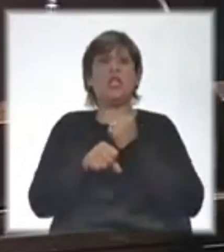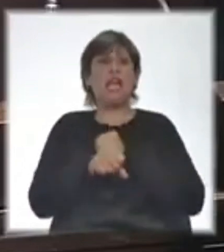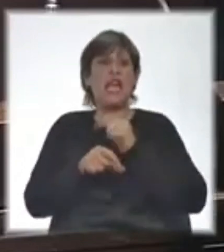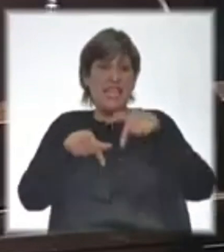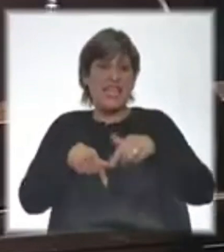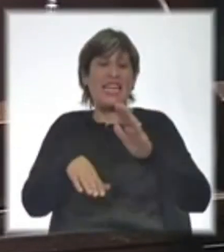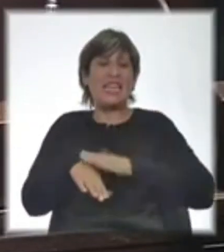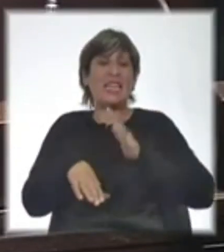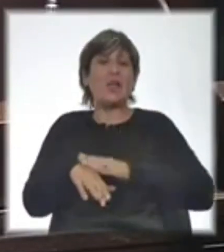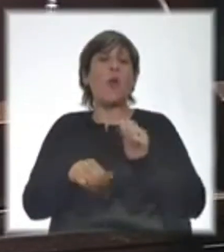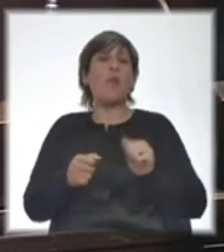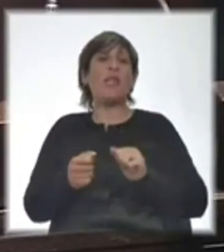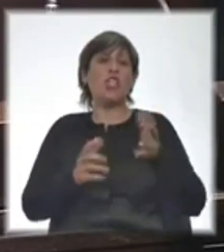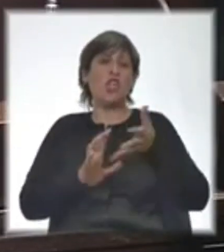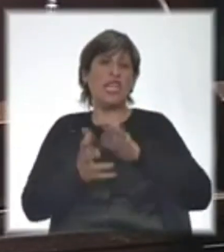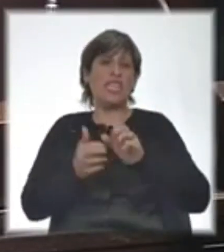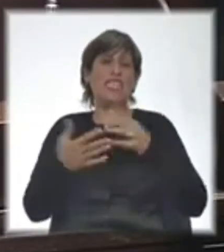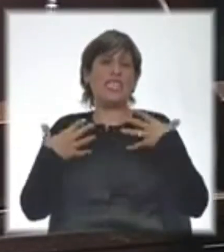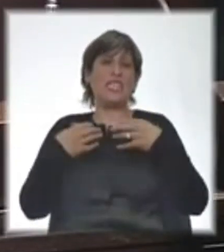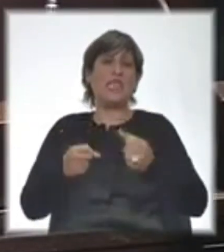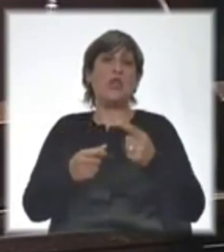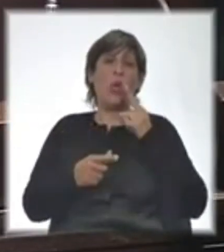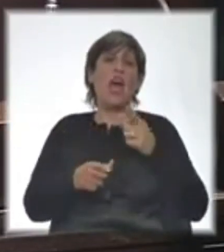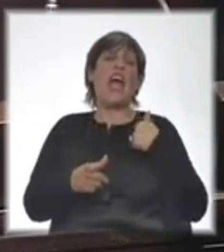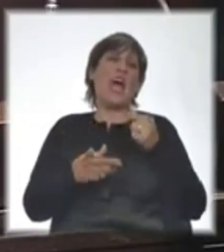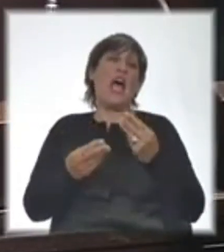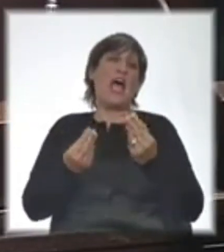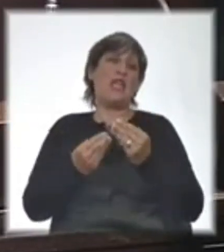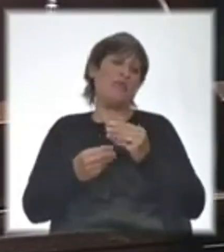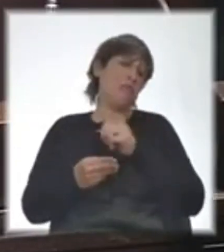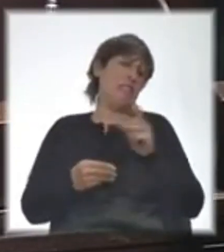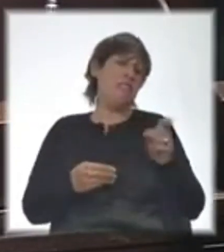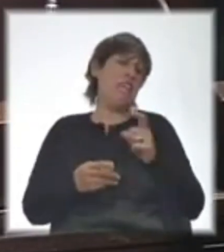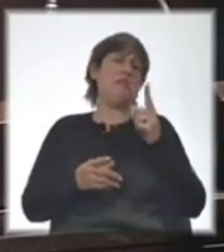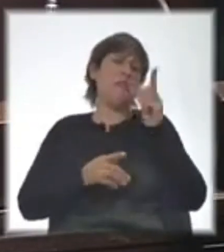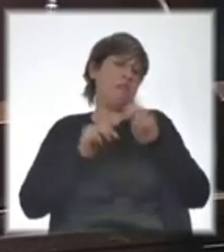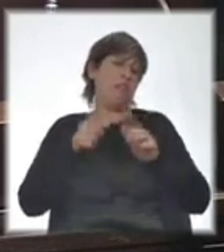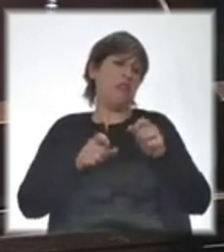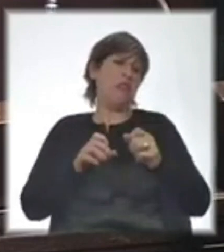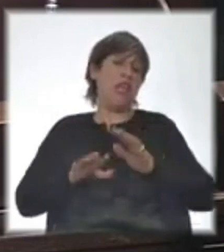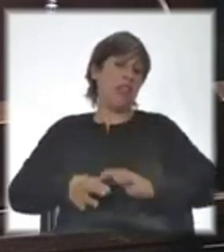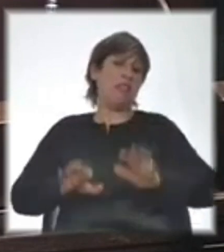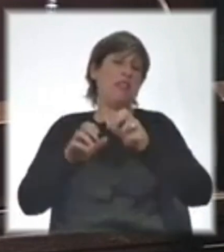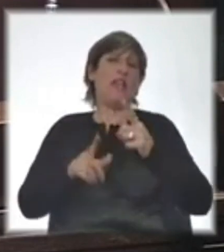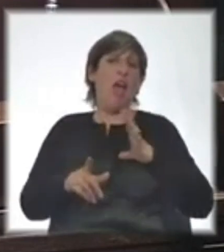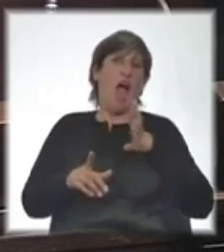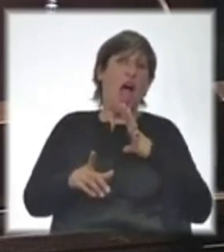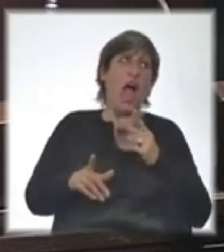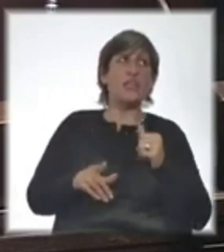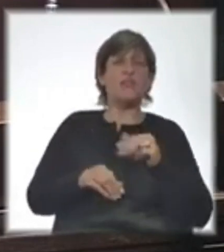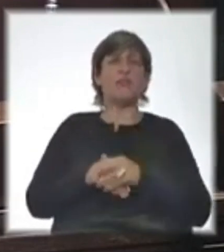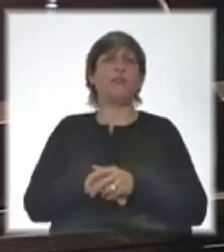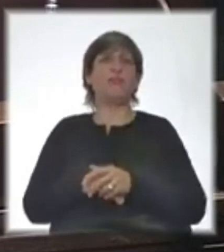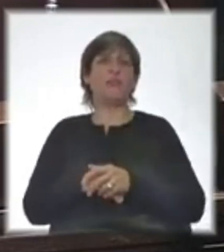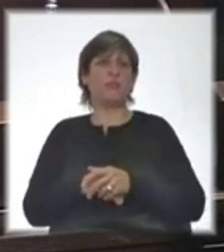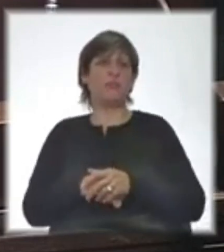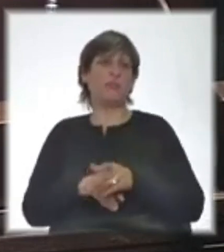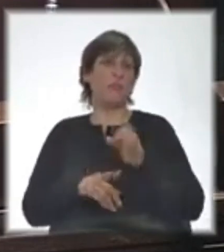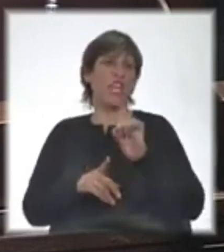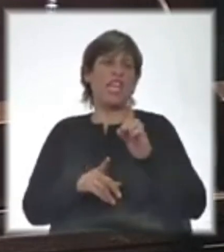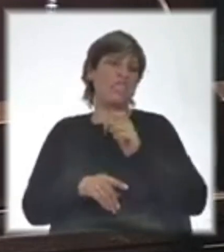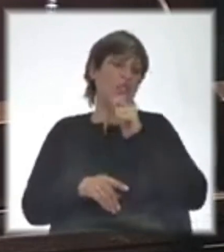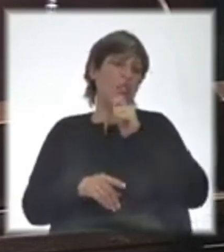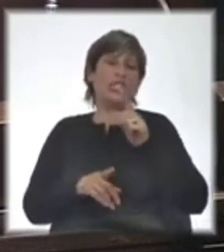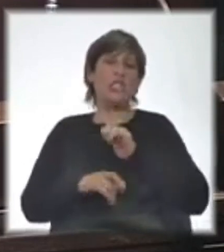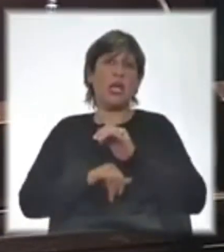hay cientos y decenas de funcionarios afectados, hay, y esa noticia no